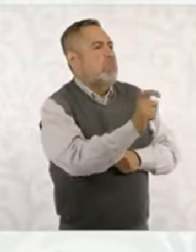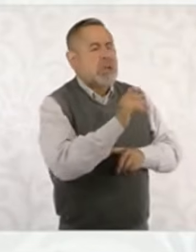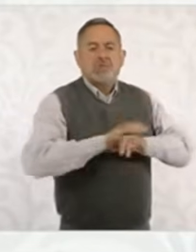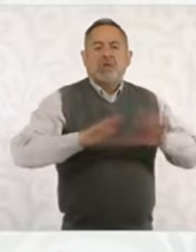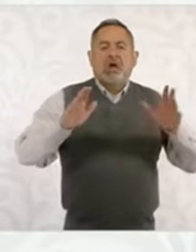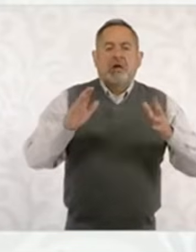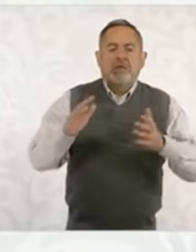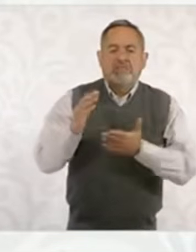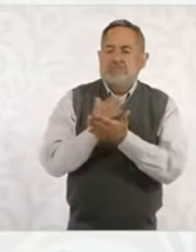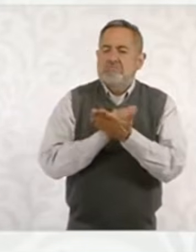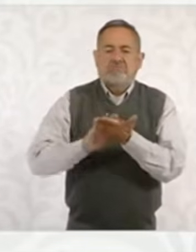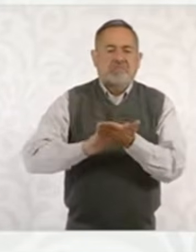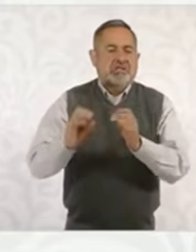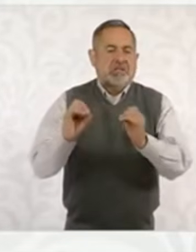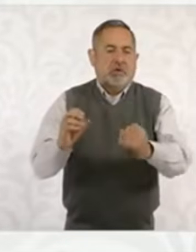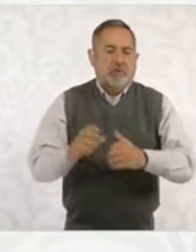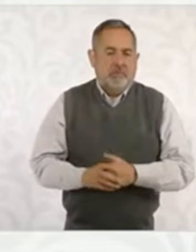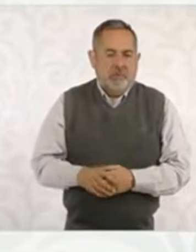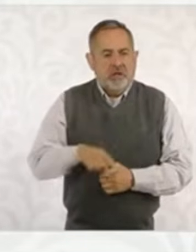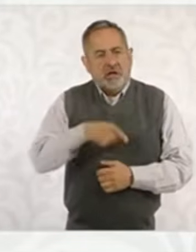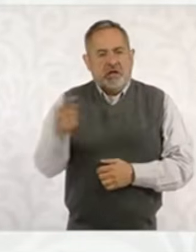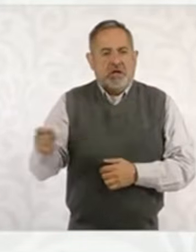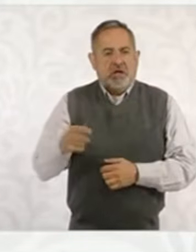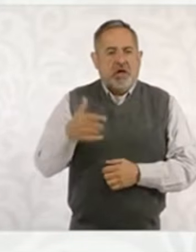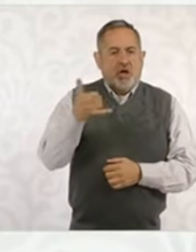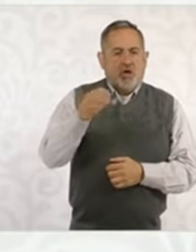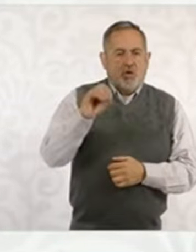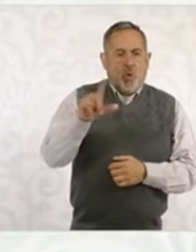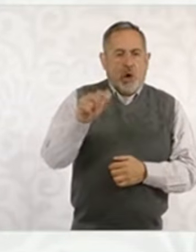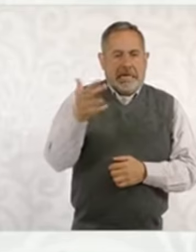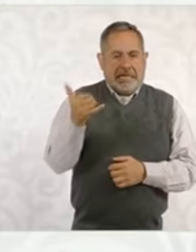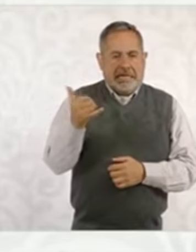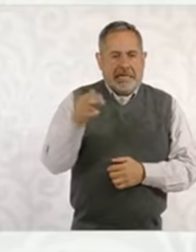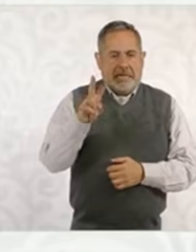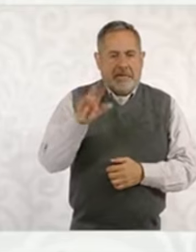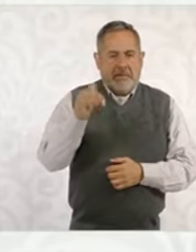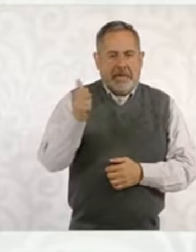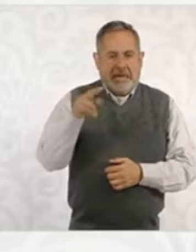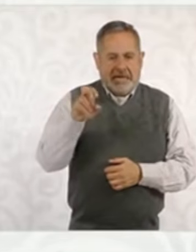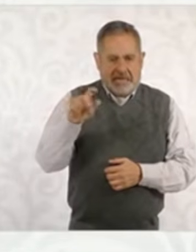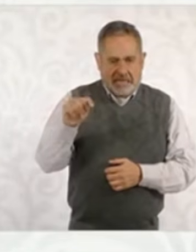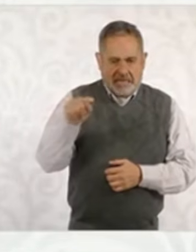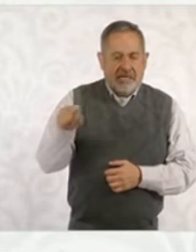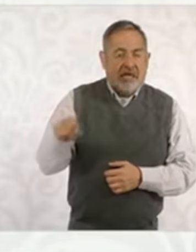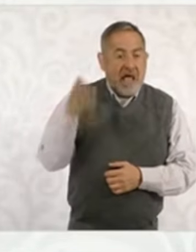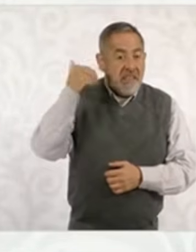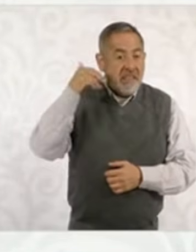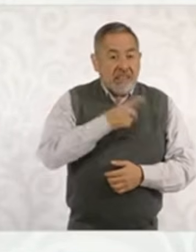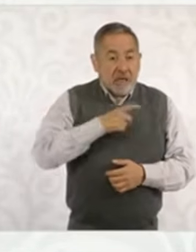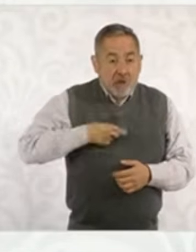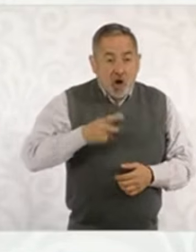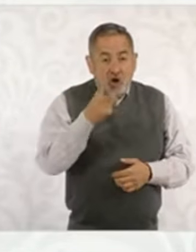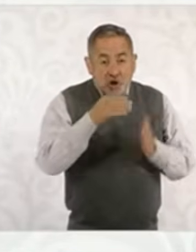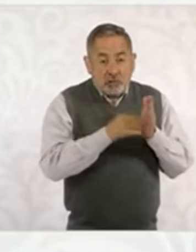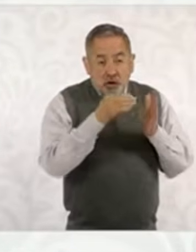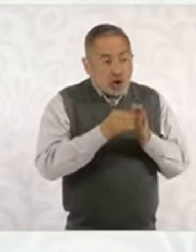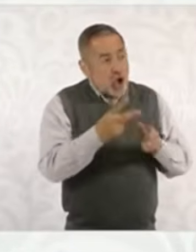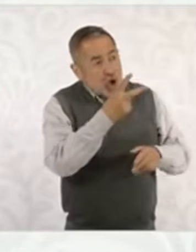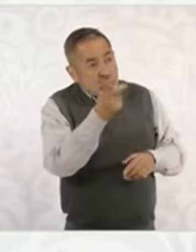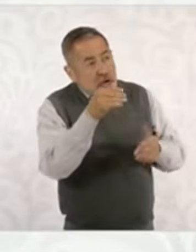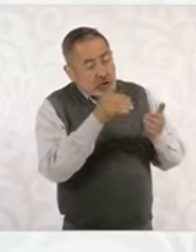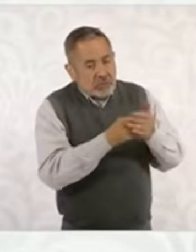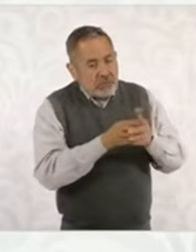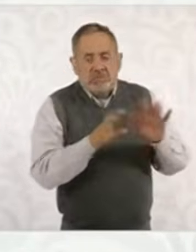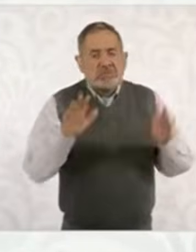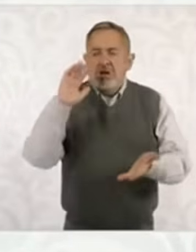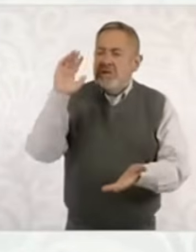favor. Y Joali Vianet, ella debía 2.200.000, ya solo